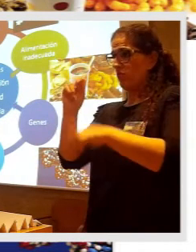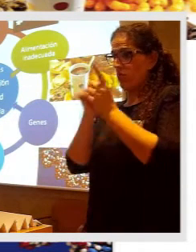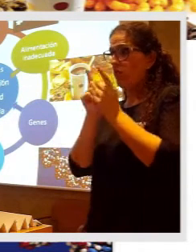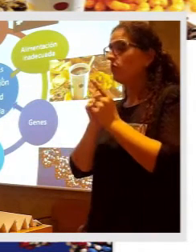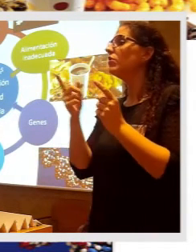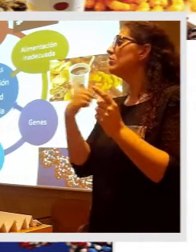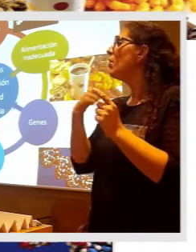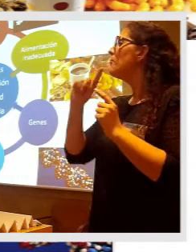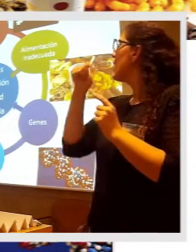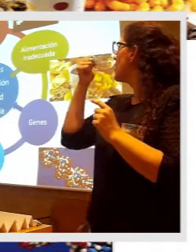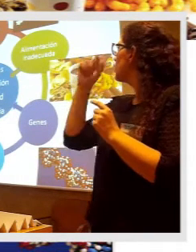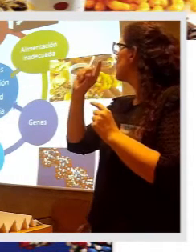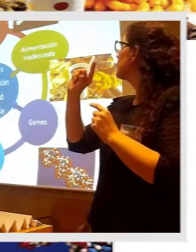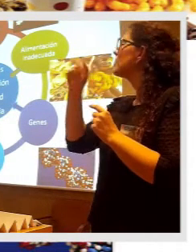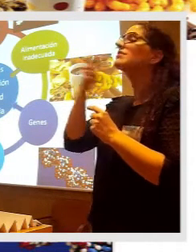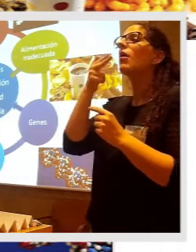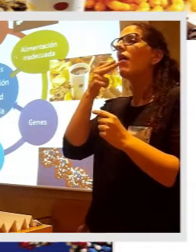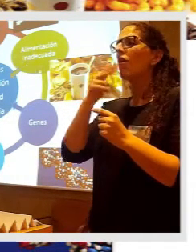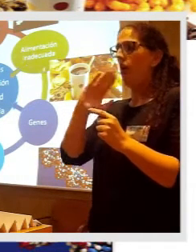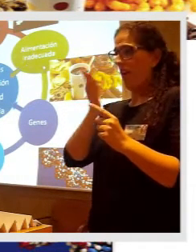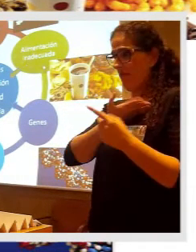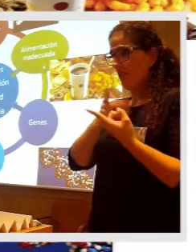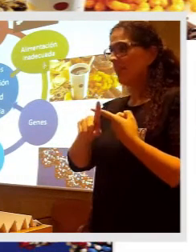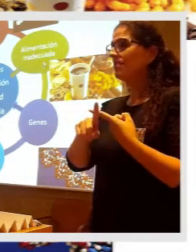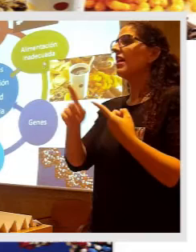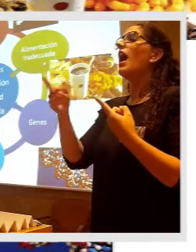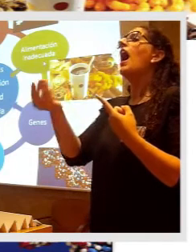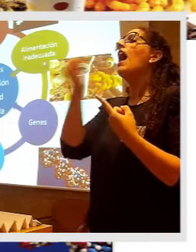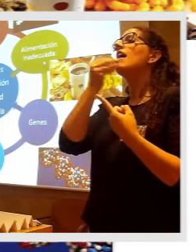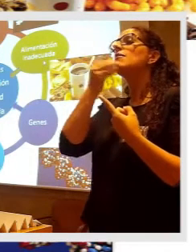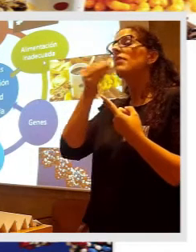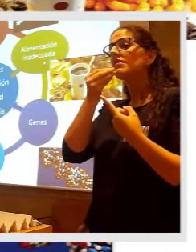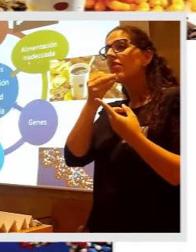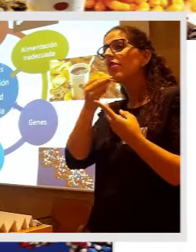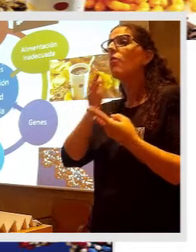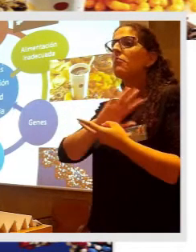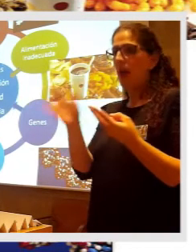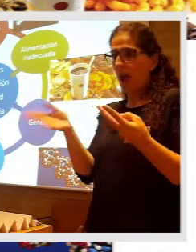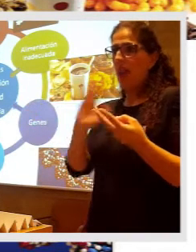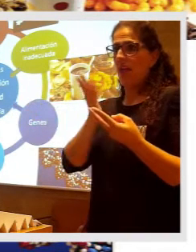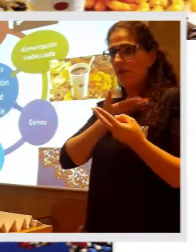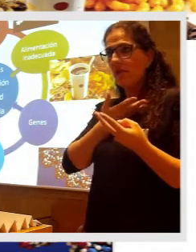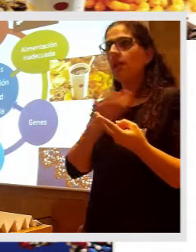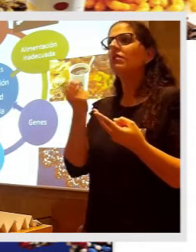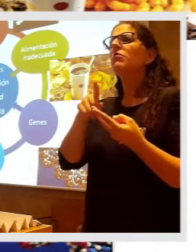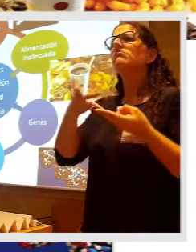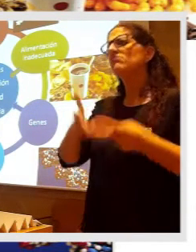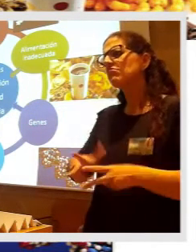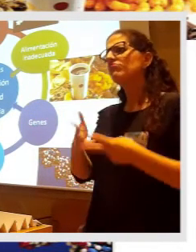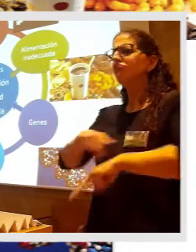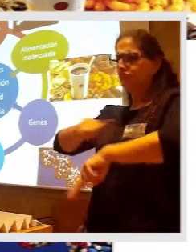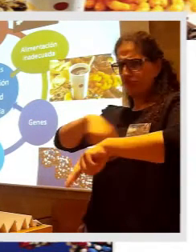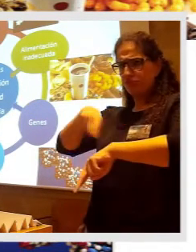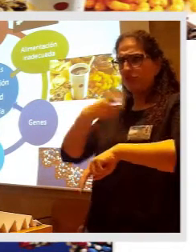todos nosotros conocemos, como son el tabaco, como son la alimentación inadecuada, como son el sedentarismo,